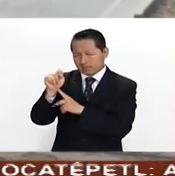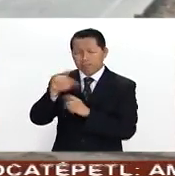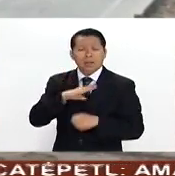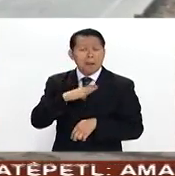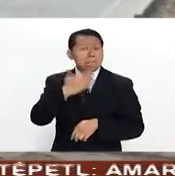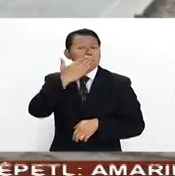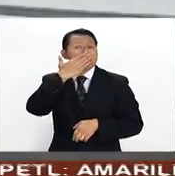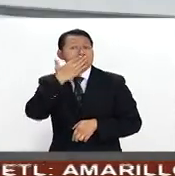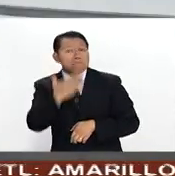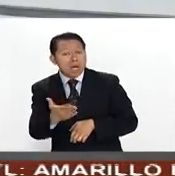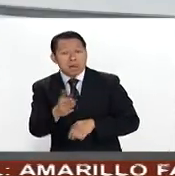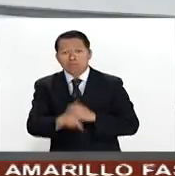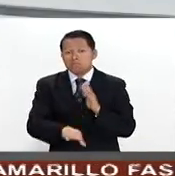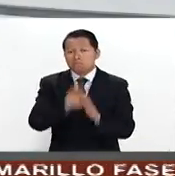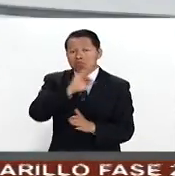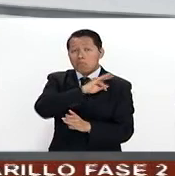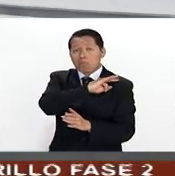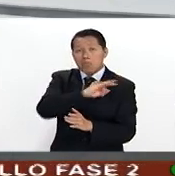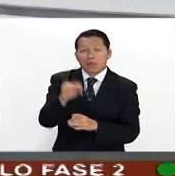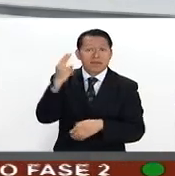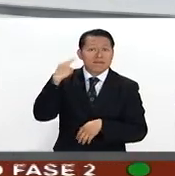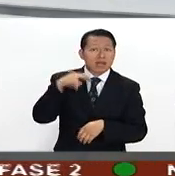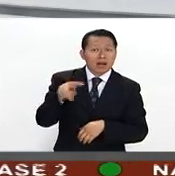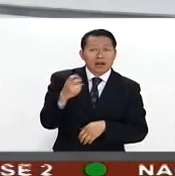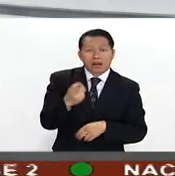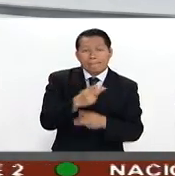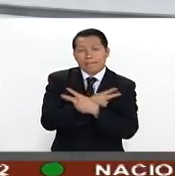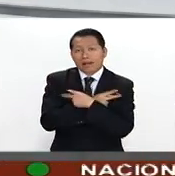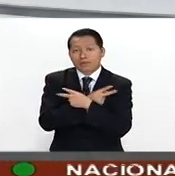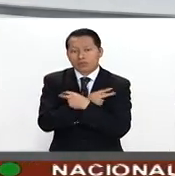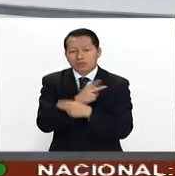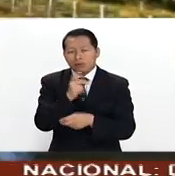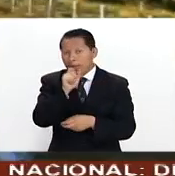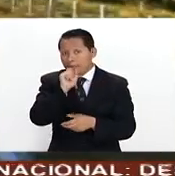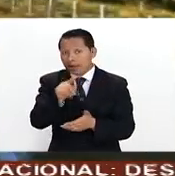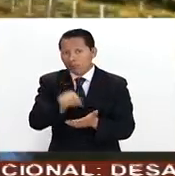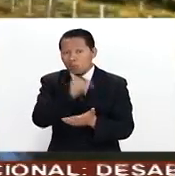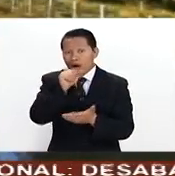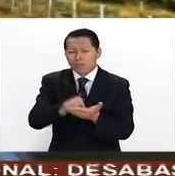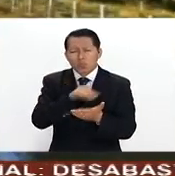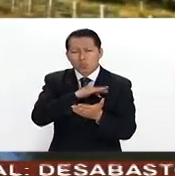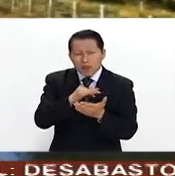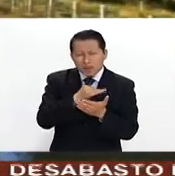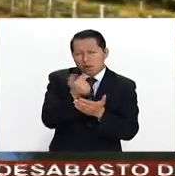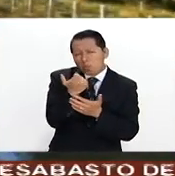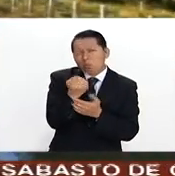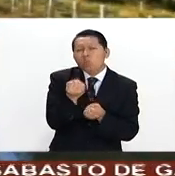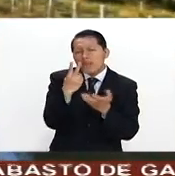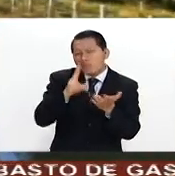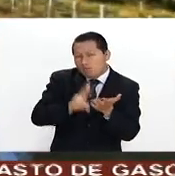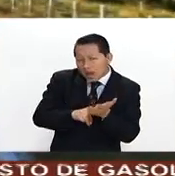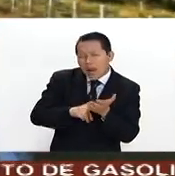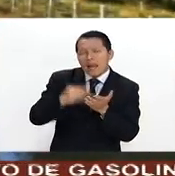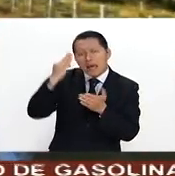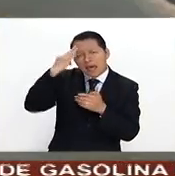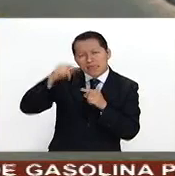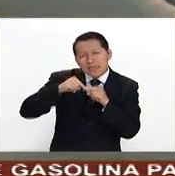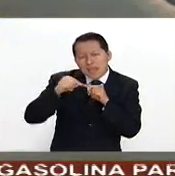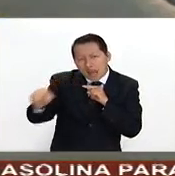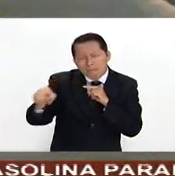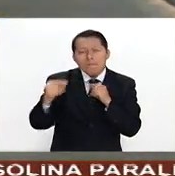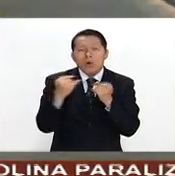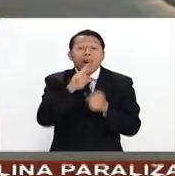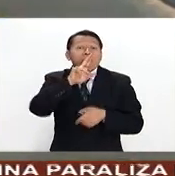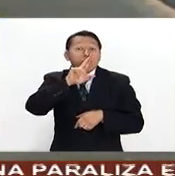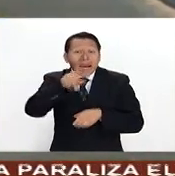una excelente opción para viajar en esta temporada vacacional. En un solo lugar usted puede calcular costos, tiempo de recorrido, así como la mejor